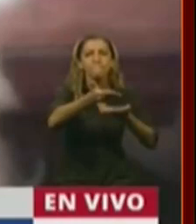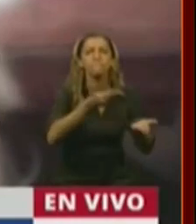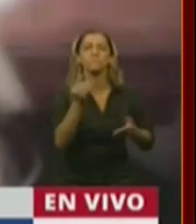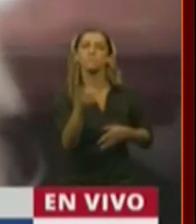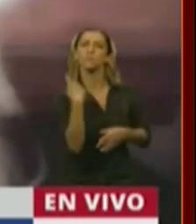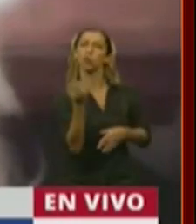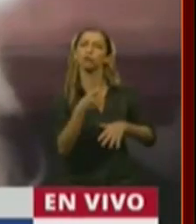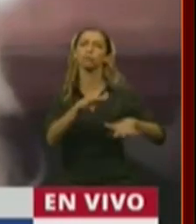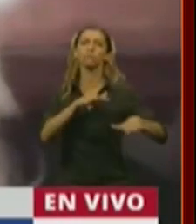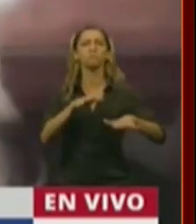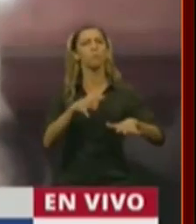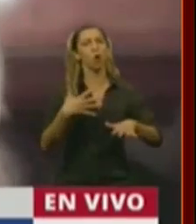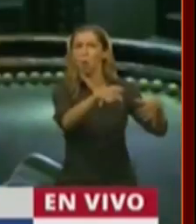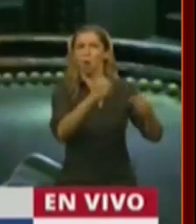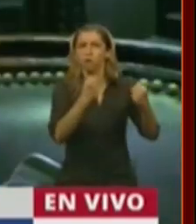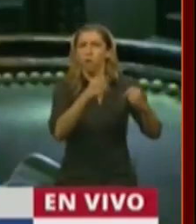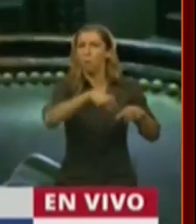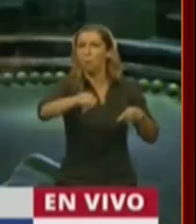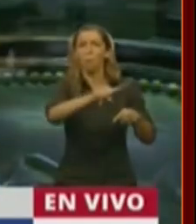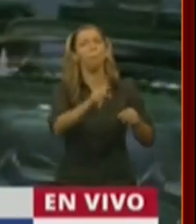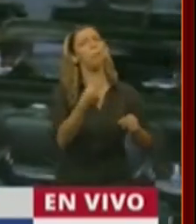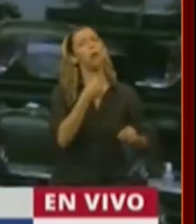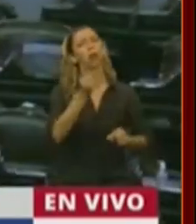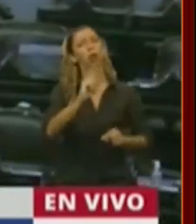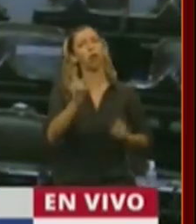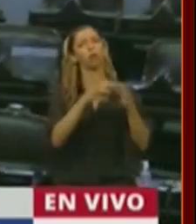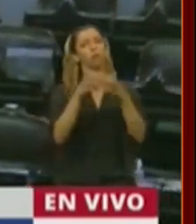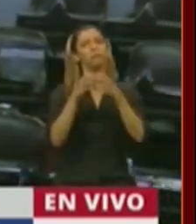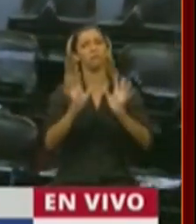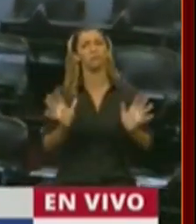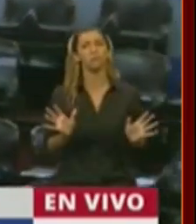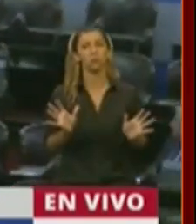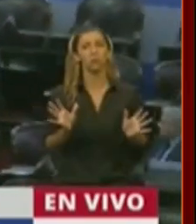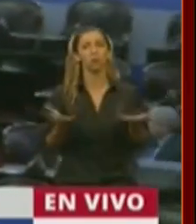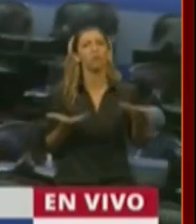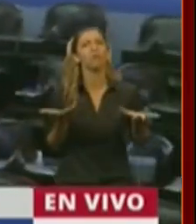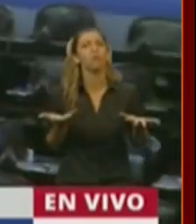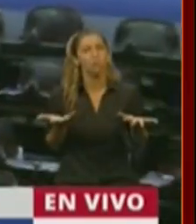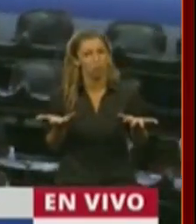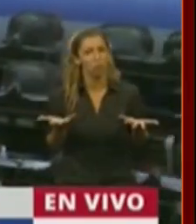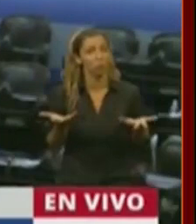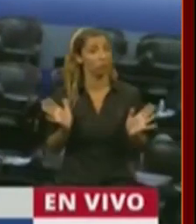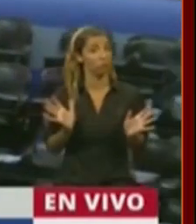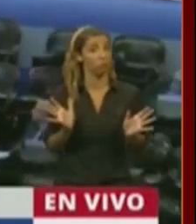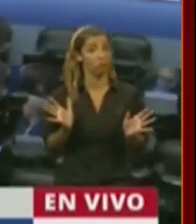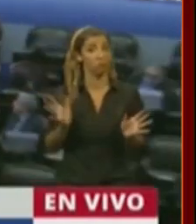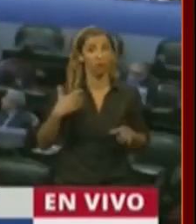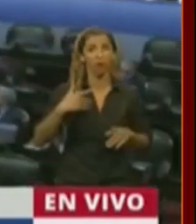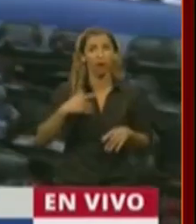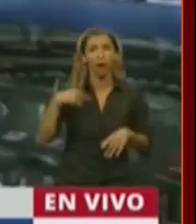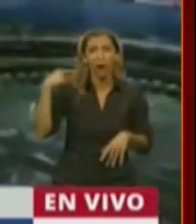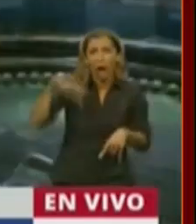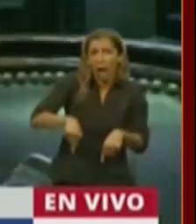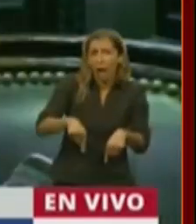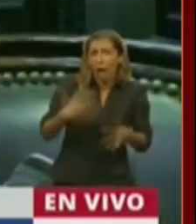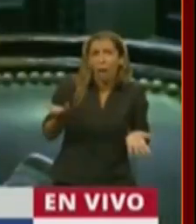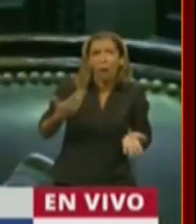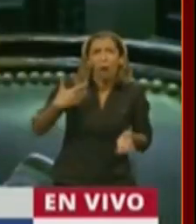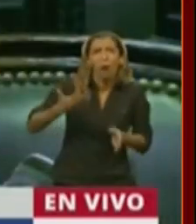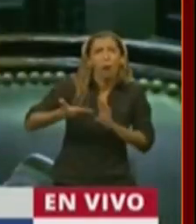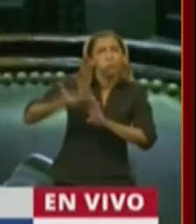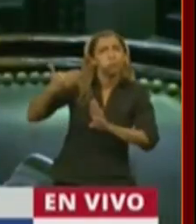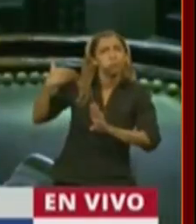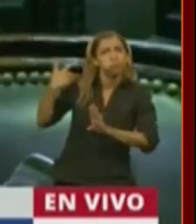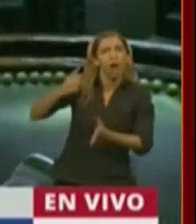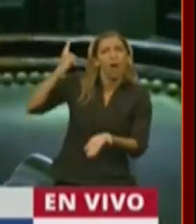el artículo 14, que terminó siendo para Cristóbal López la salvación económica y procesal de un tipo que se quedó con